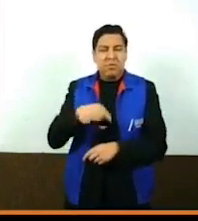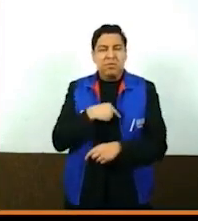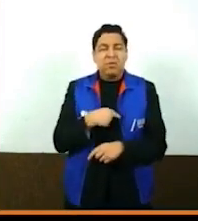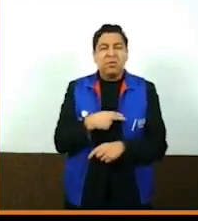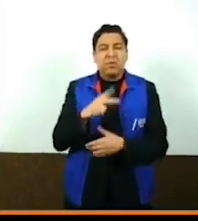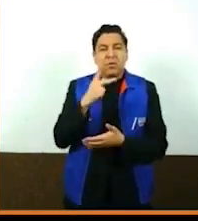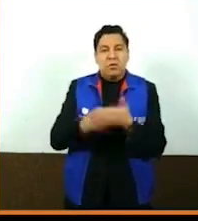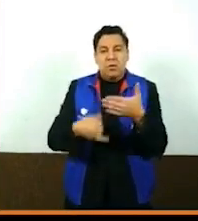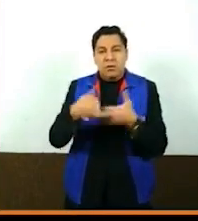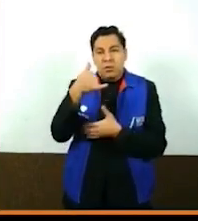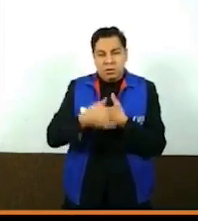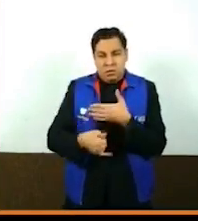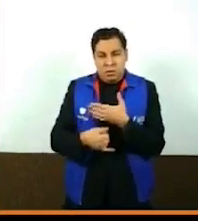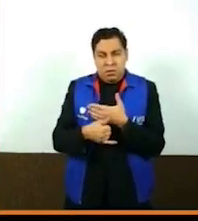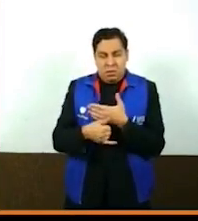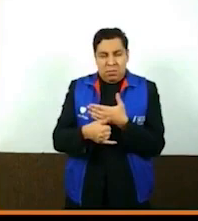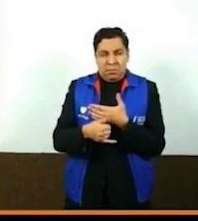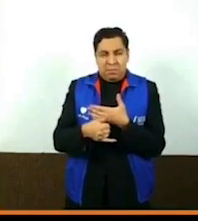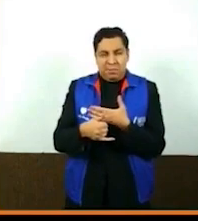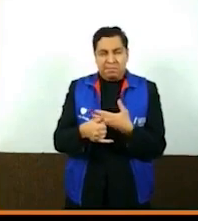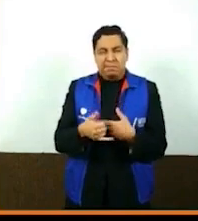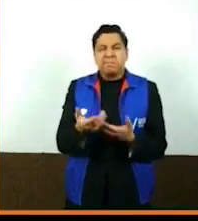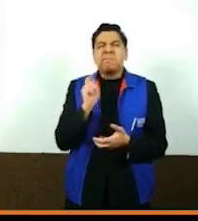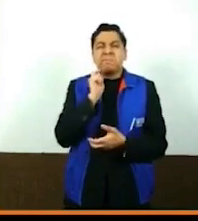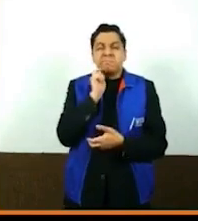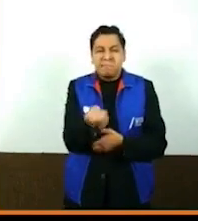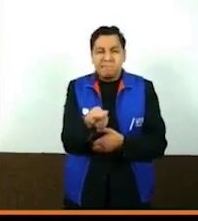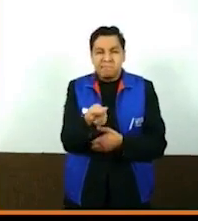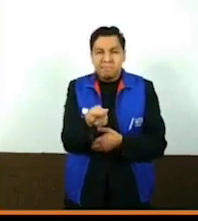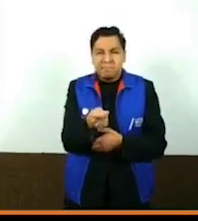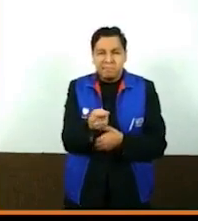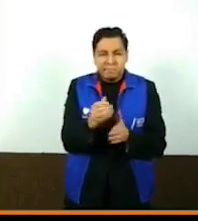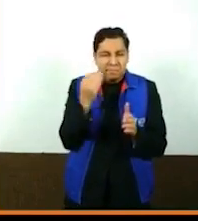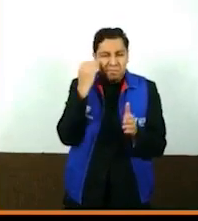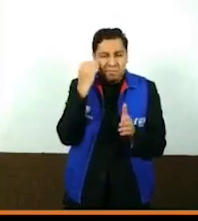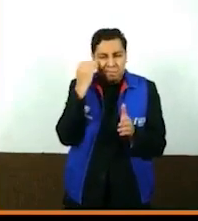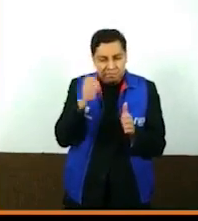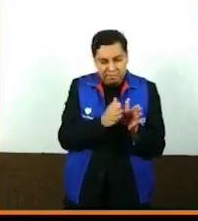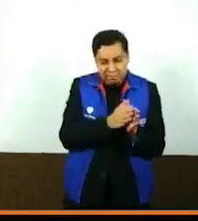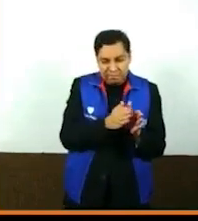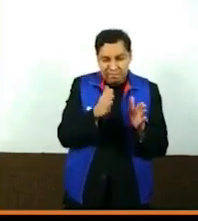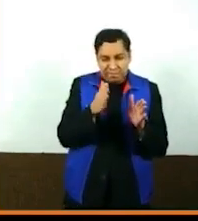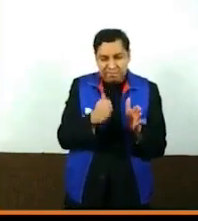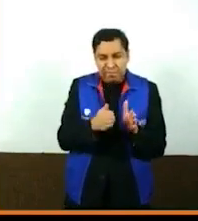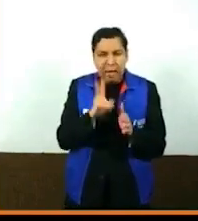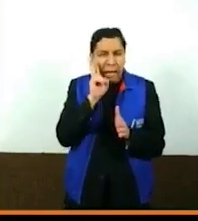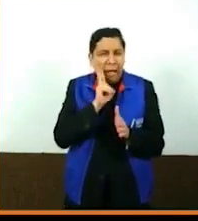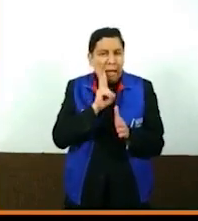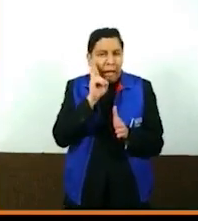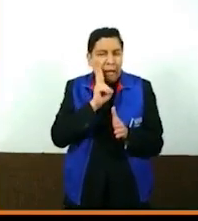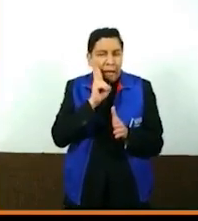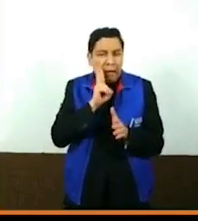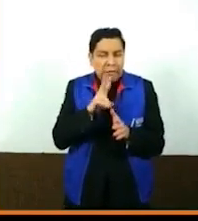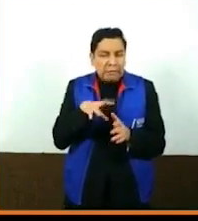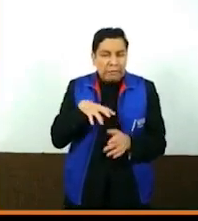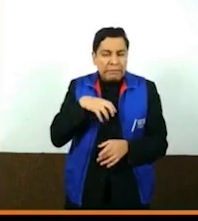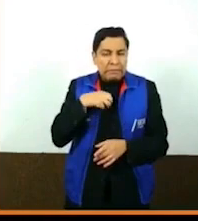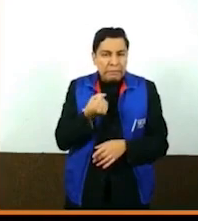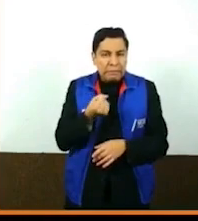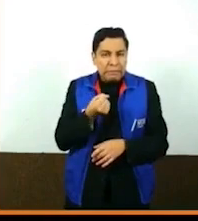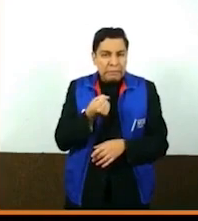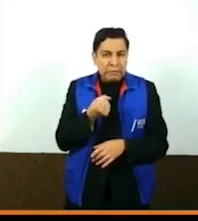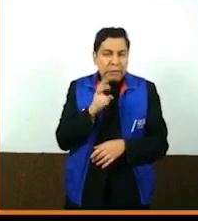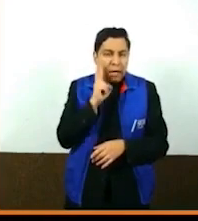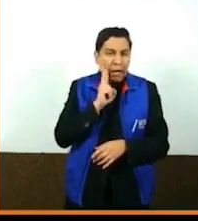un proyecto que se llama We4Bee. En una primera etapa fuimos muy conservadores. Es un proyecto apícola donde teníamos